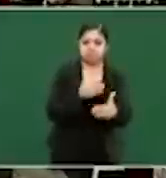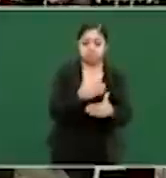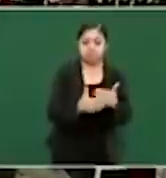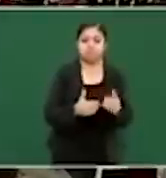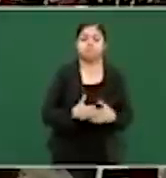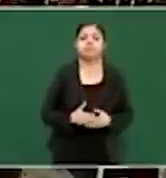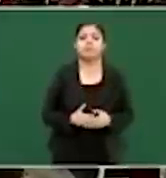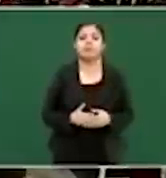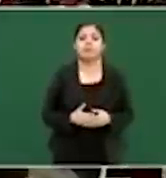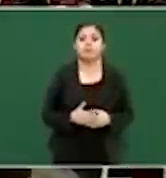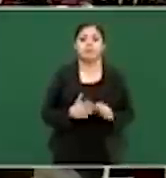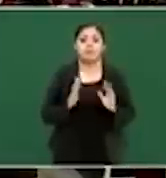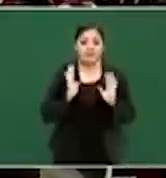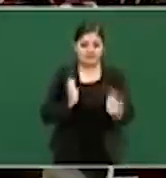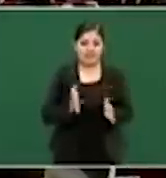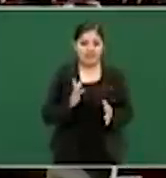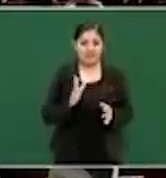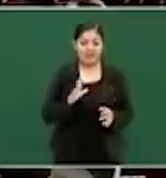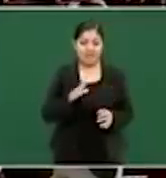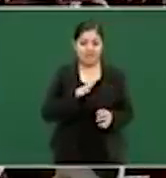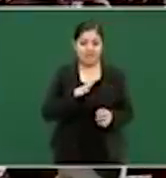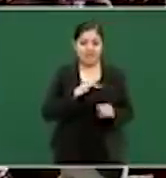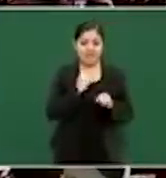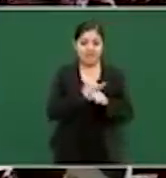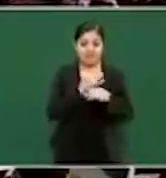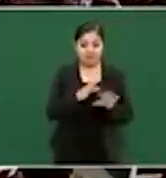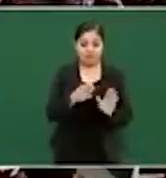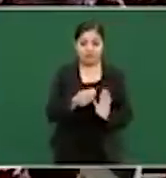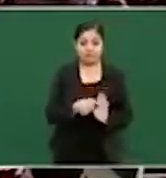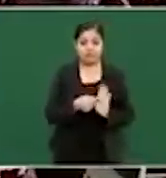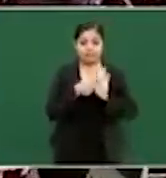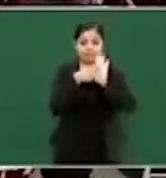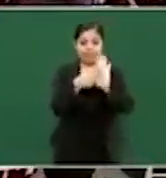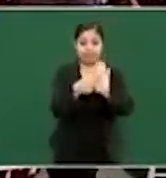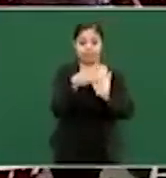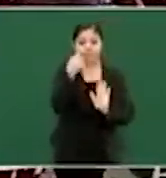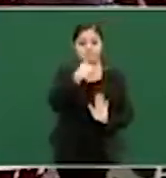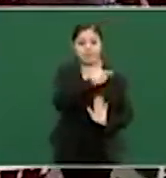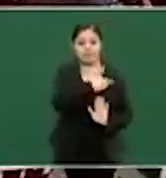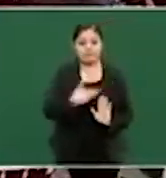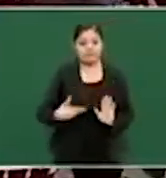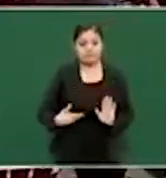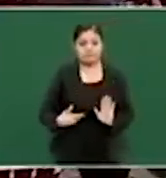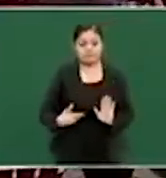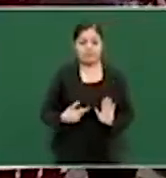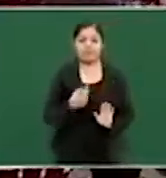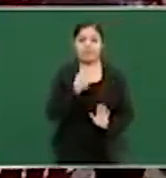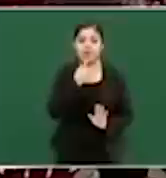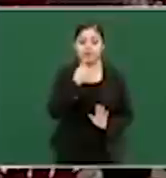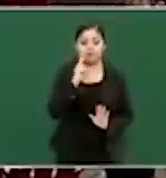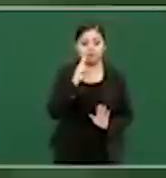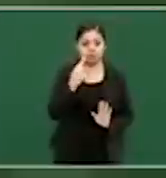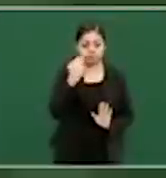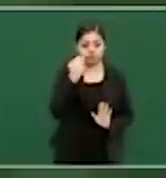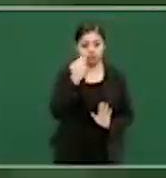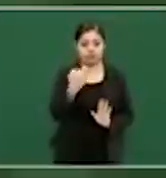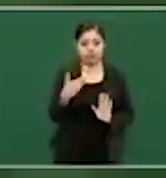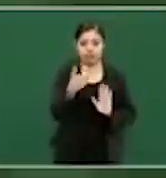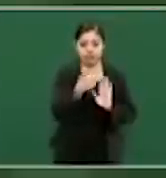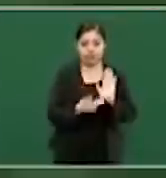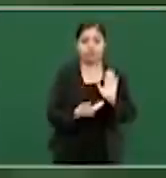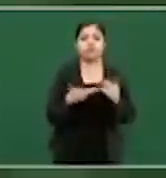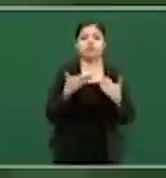cruzar ya la información y presentarle al presidente de la República los datos que tenemos ya en el Sistema Nacional de